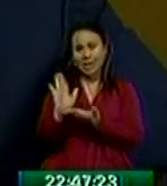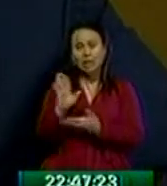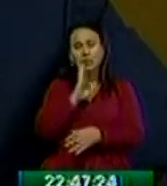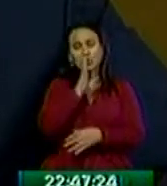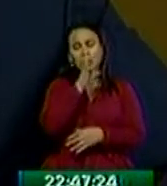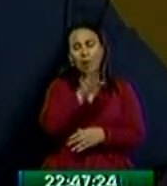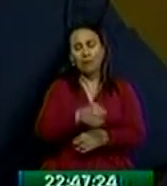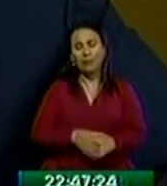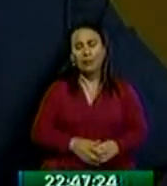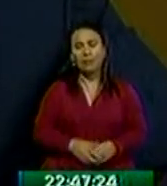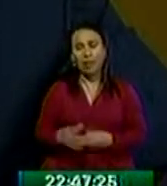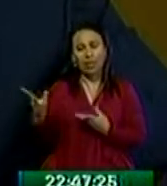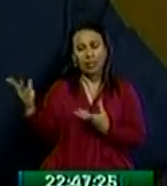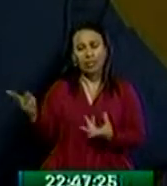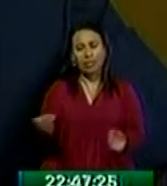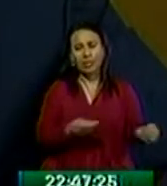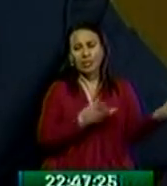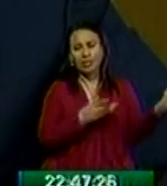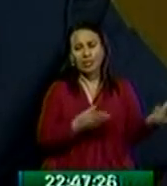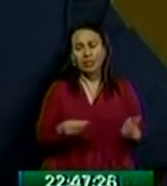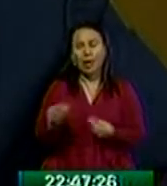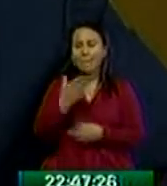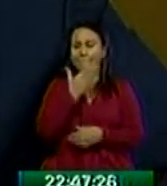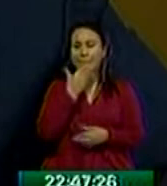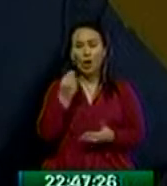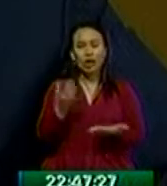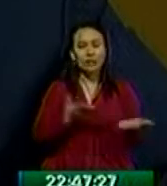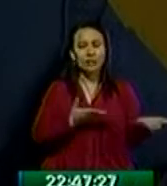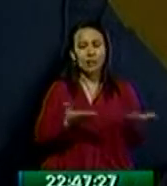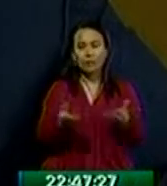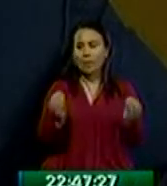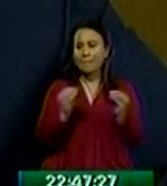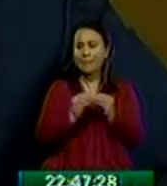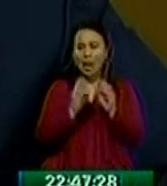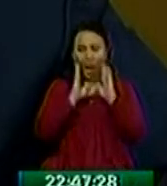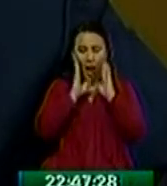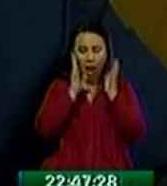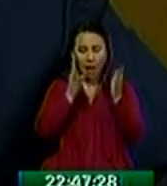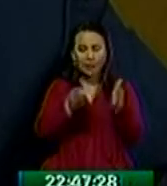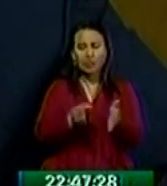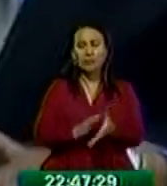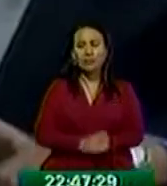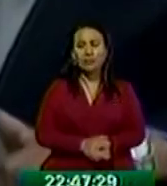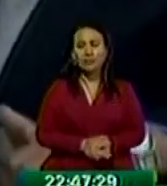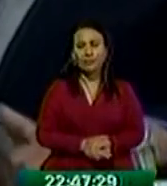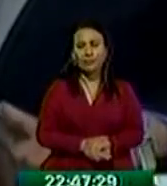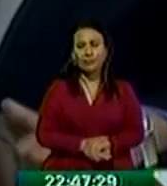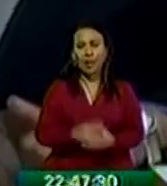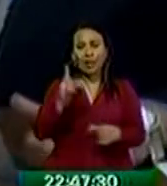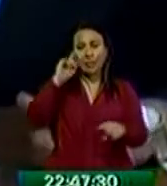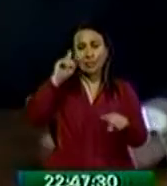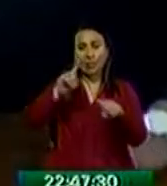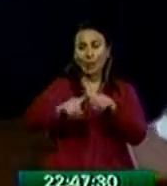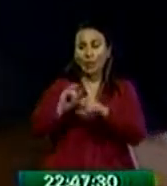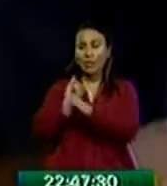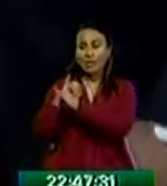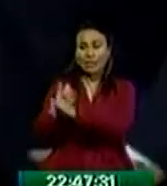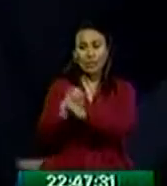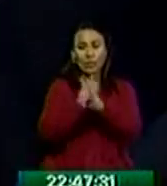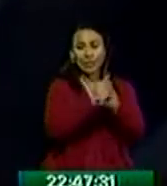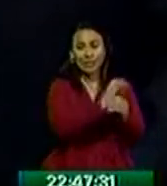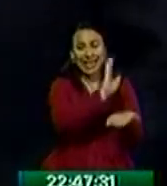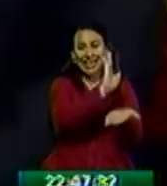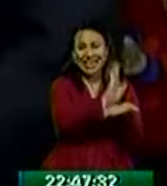siempre, ofrecer el mejor servicio y la mejor atención que sea posible. El acuerdo interinstitucional